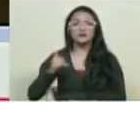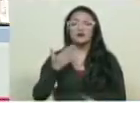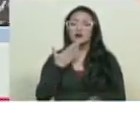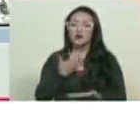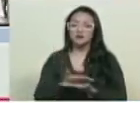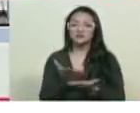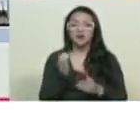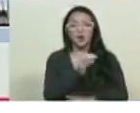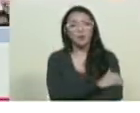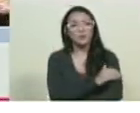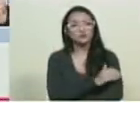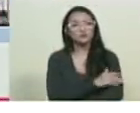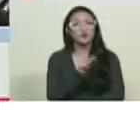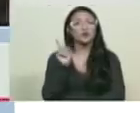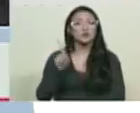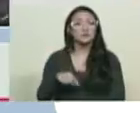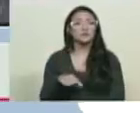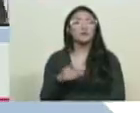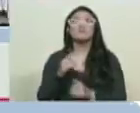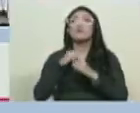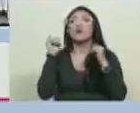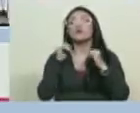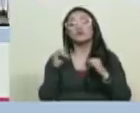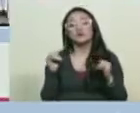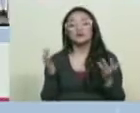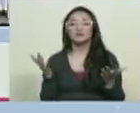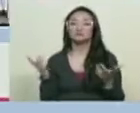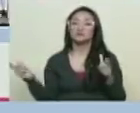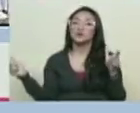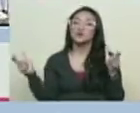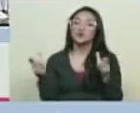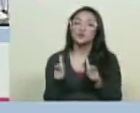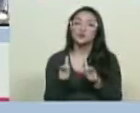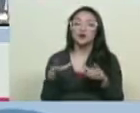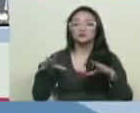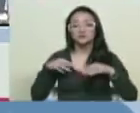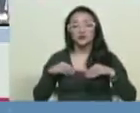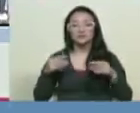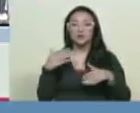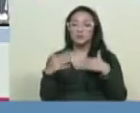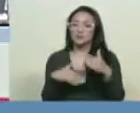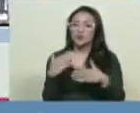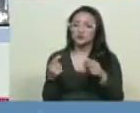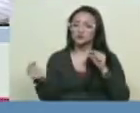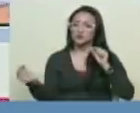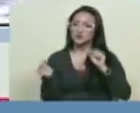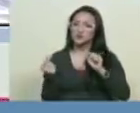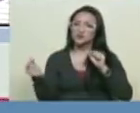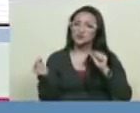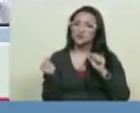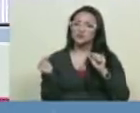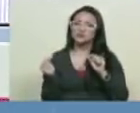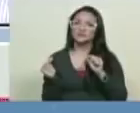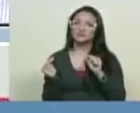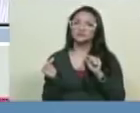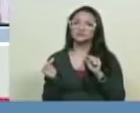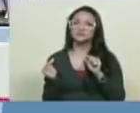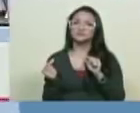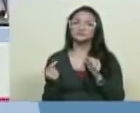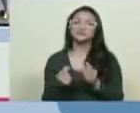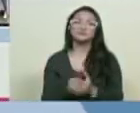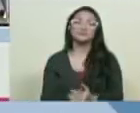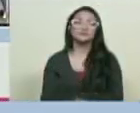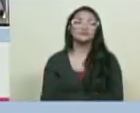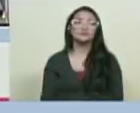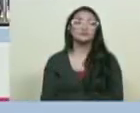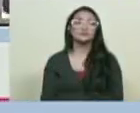a la oposición venezolana también, que por fin se sumó a este proceso de diálogo, de encuentro. Y bueno, fíjense que